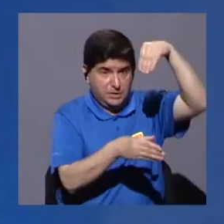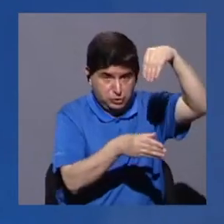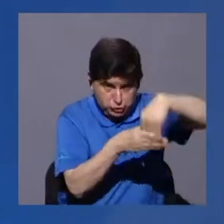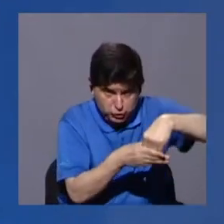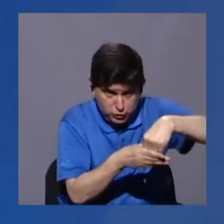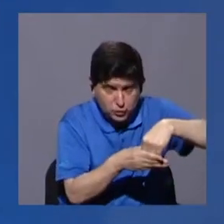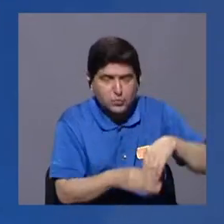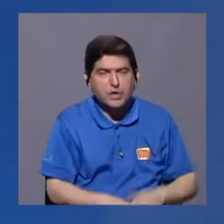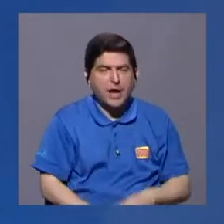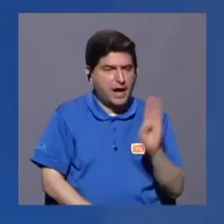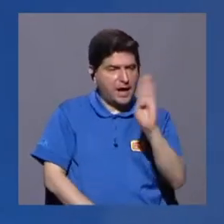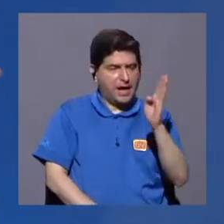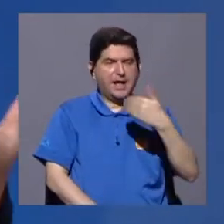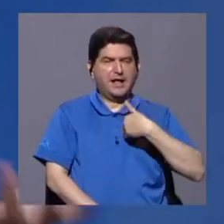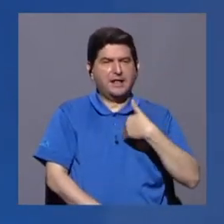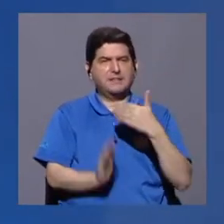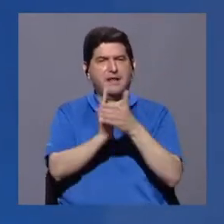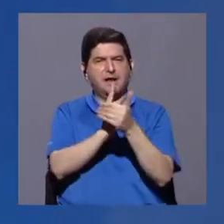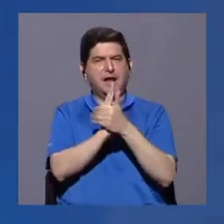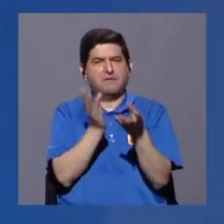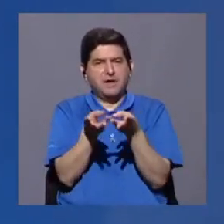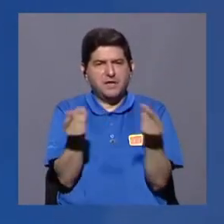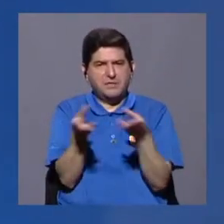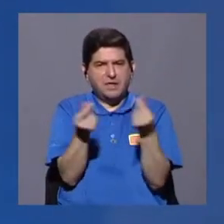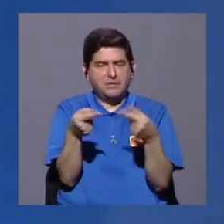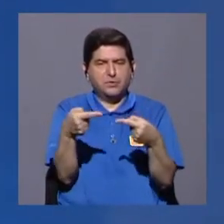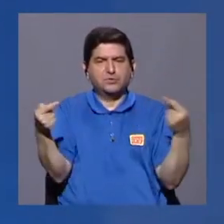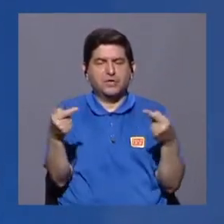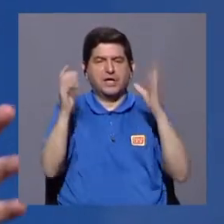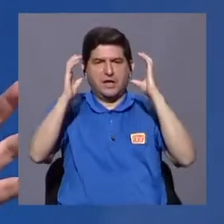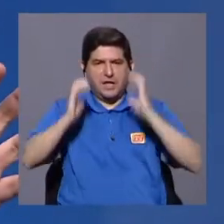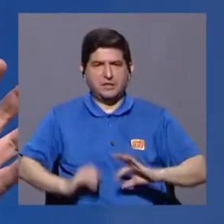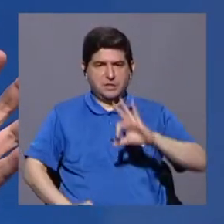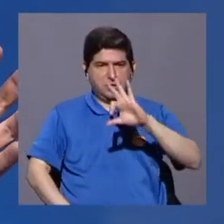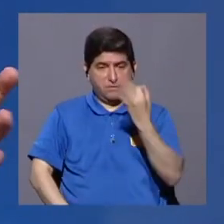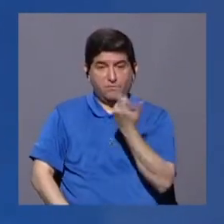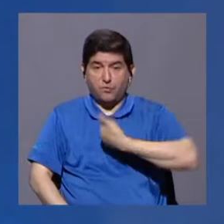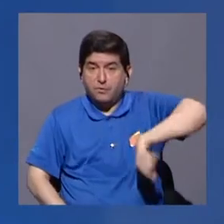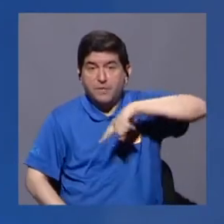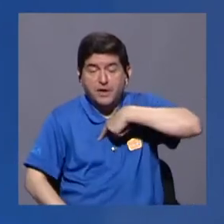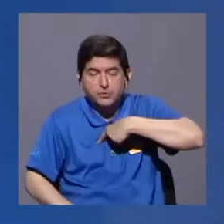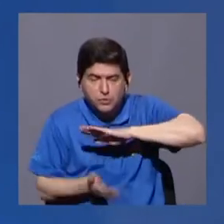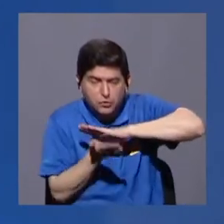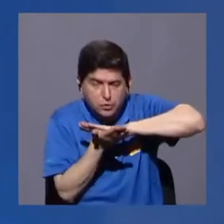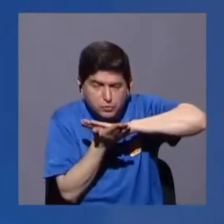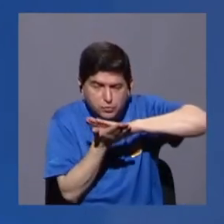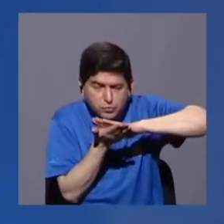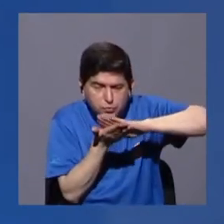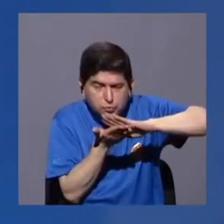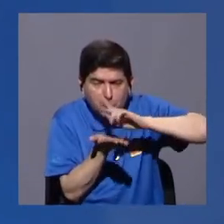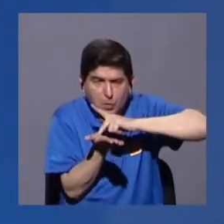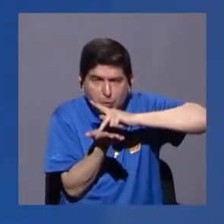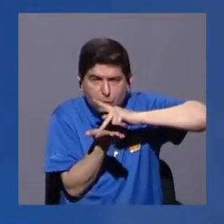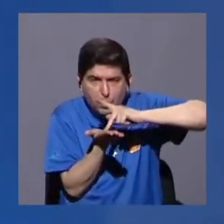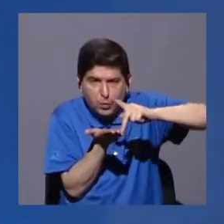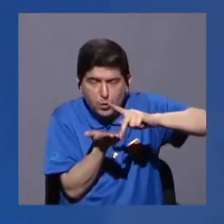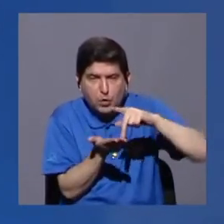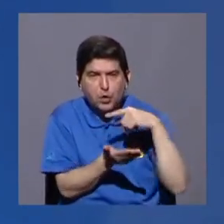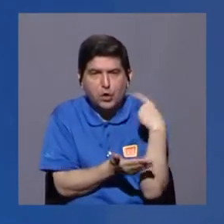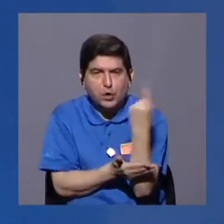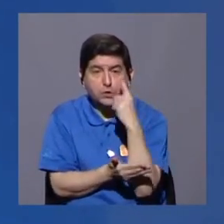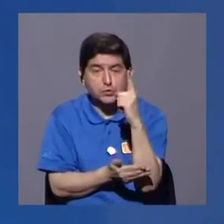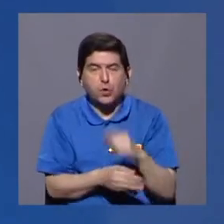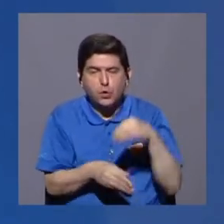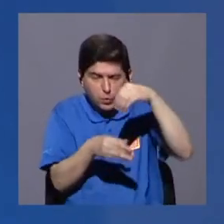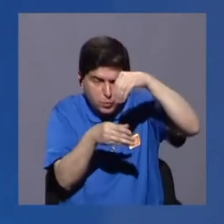bacterias que tienen la capacidad de producir este anticuerpo de manera que nosotros lo purifica vamos y queda solamente un